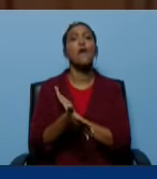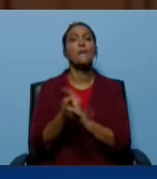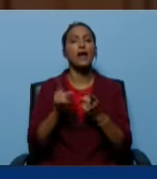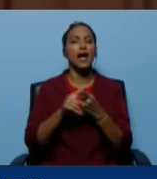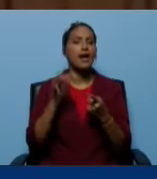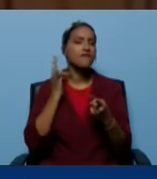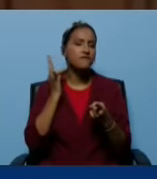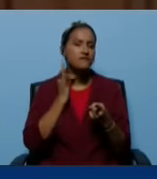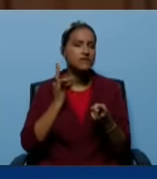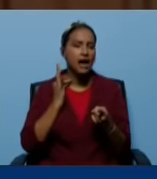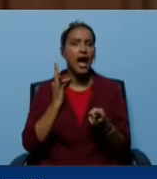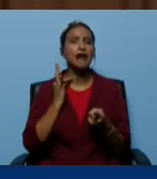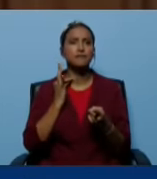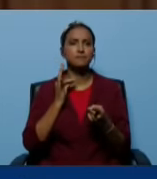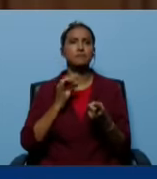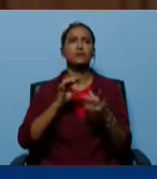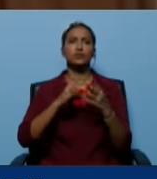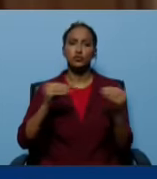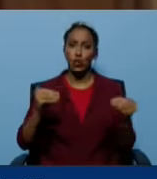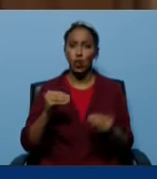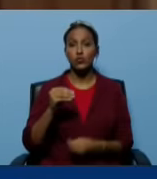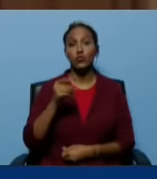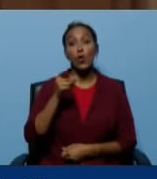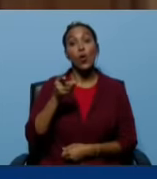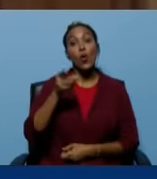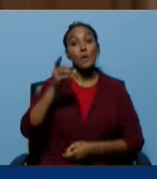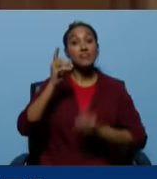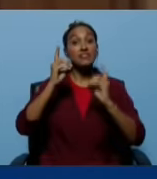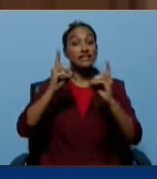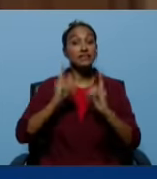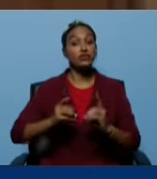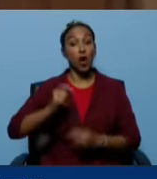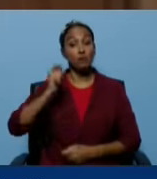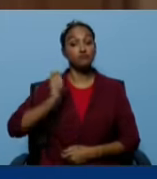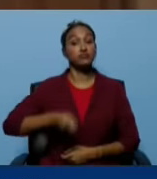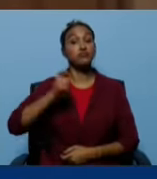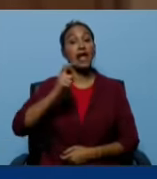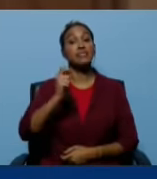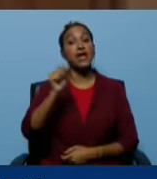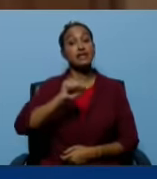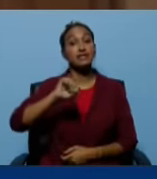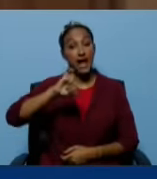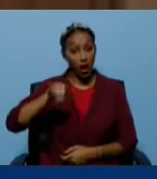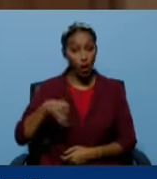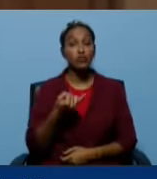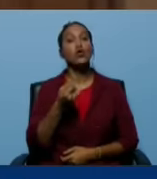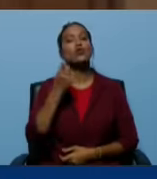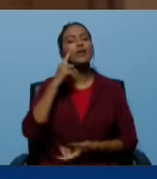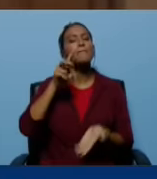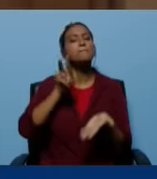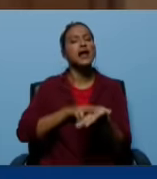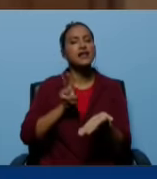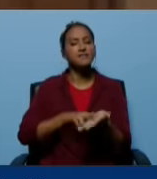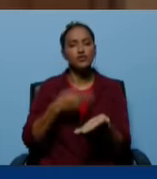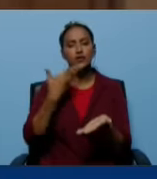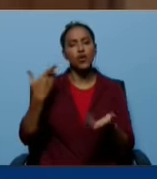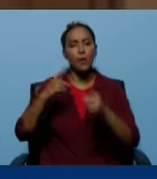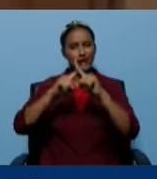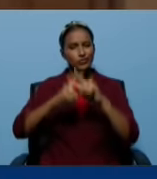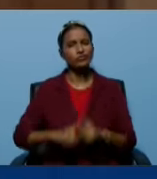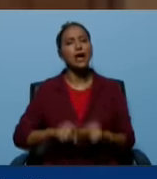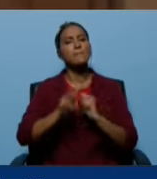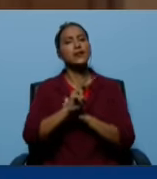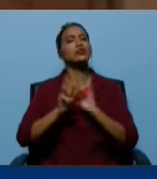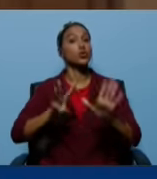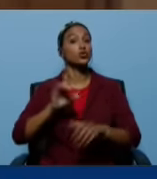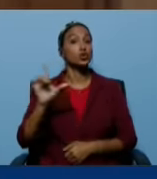que ha concluido y se ha dado este veredicto final por parte del Tribunal Supremo de Justicia, donde se certificaron los resultados del pasado 28 de julio, recordemos,